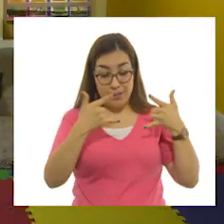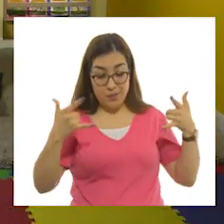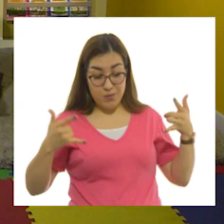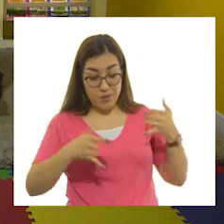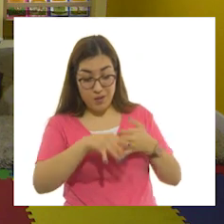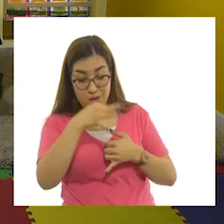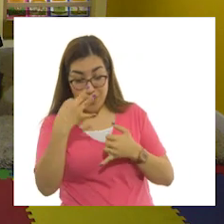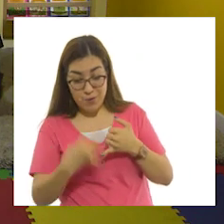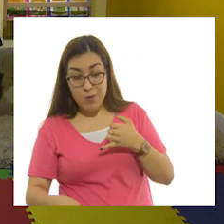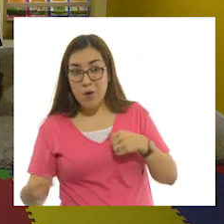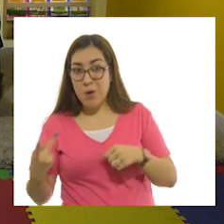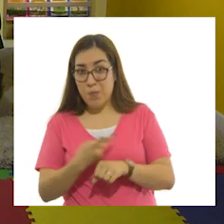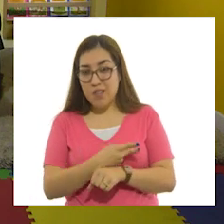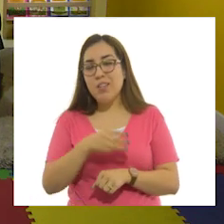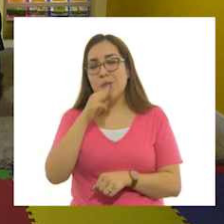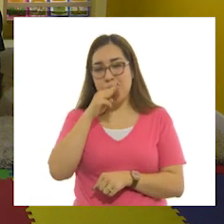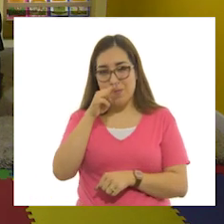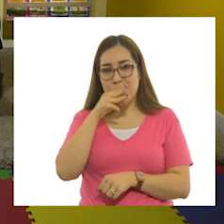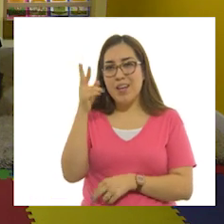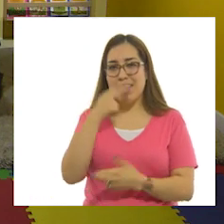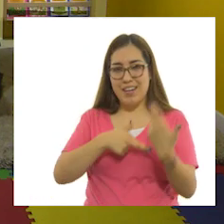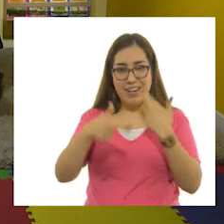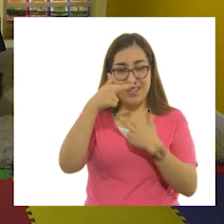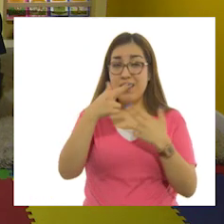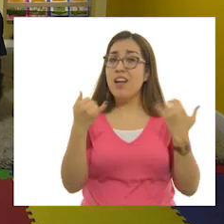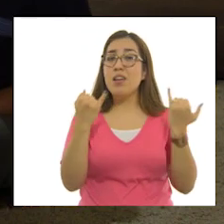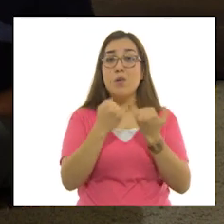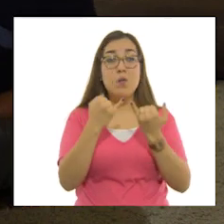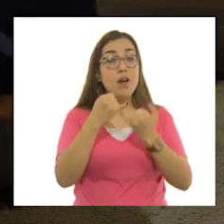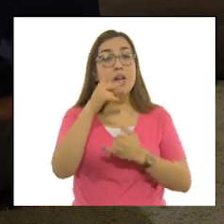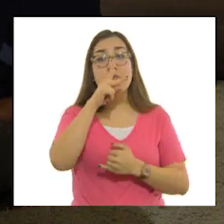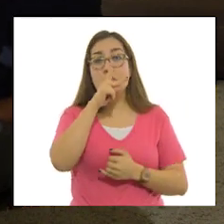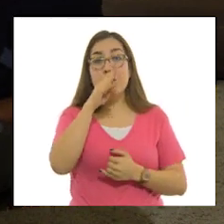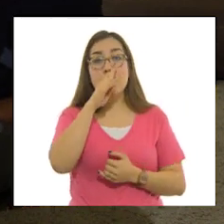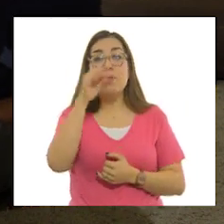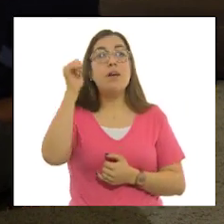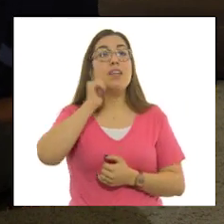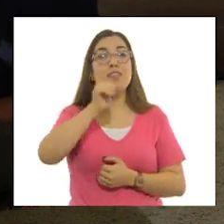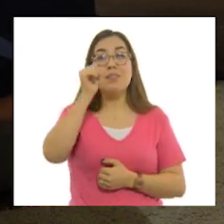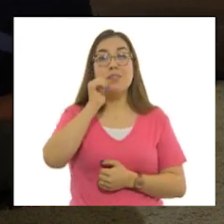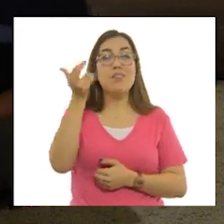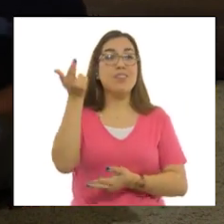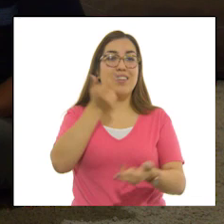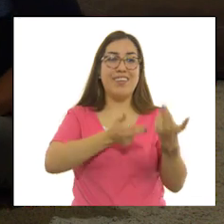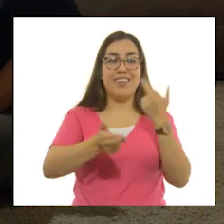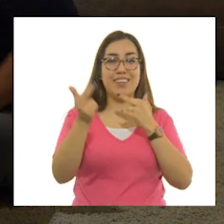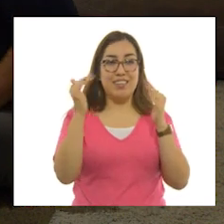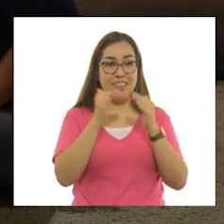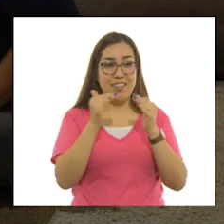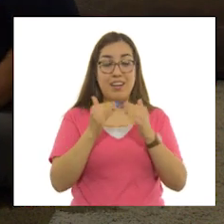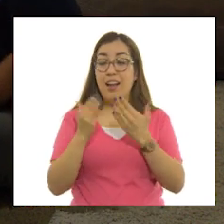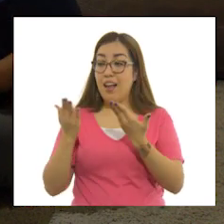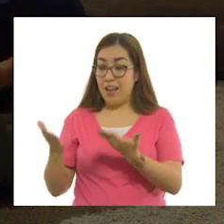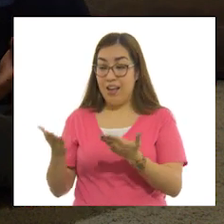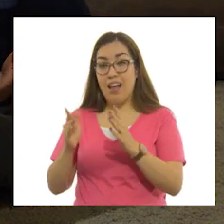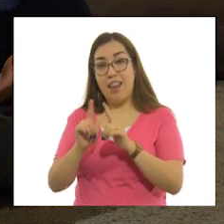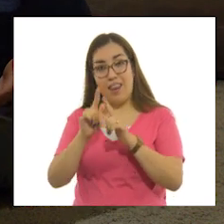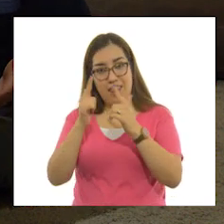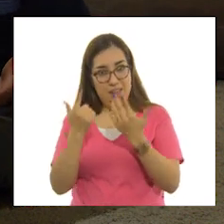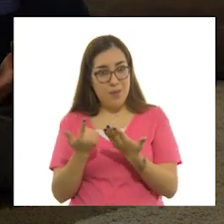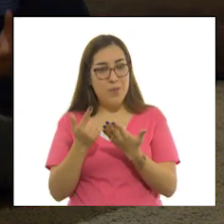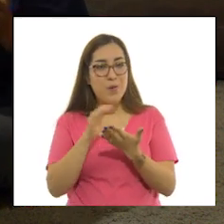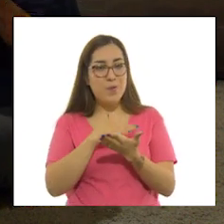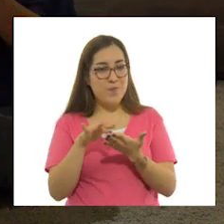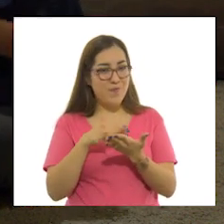todas las mamás y los papás que siempre regresan a casa aquí dejo el cuento para que lo sigas leyendo y así nos